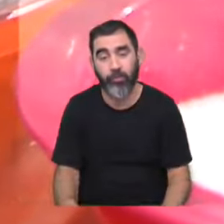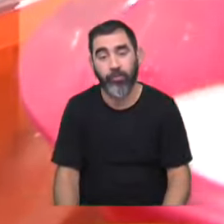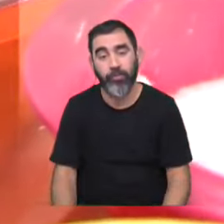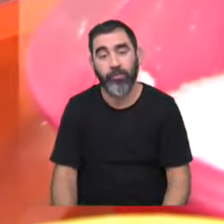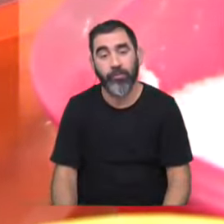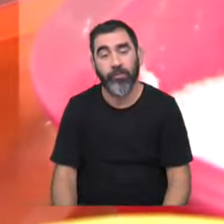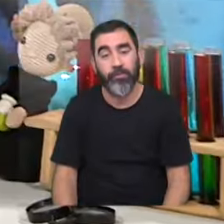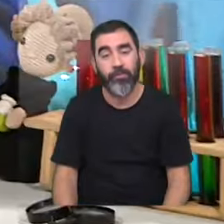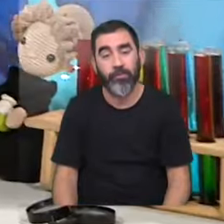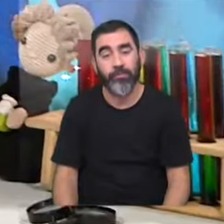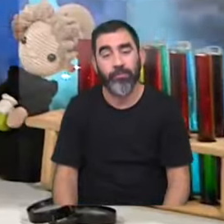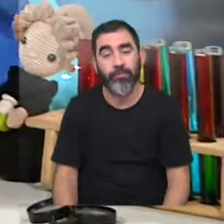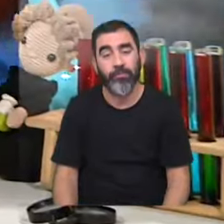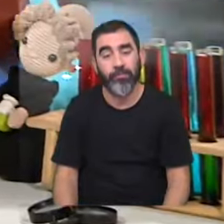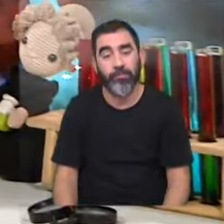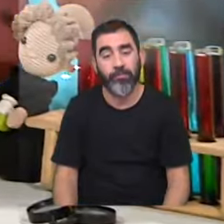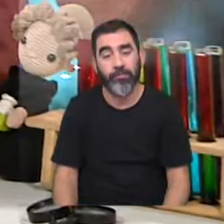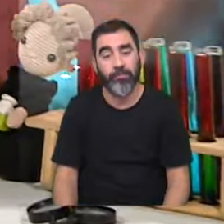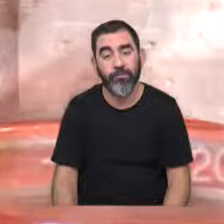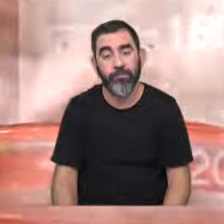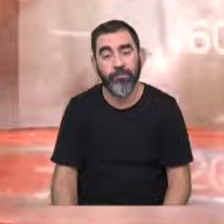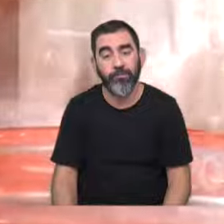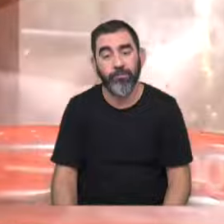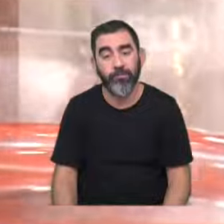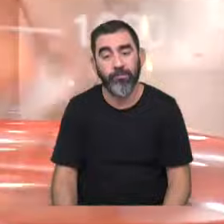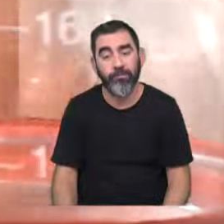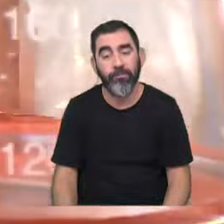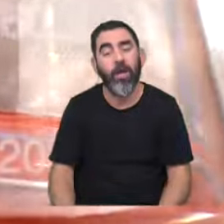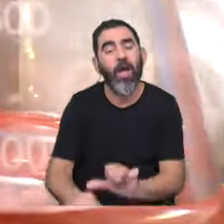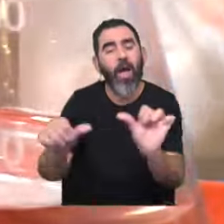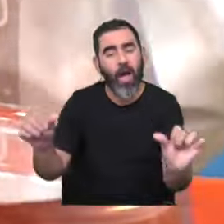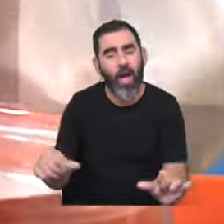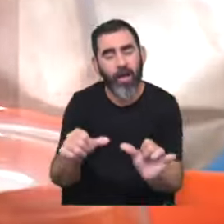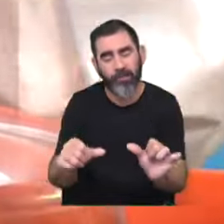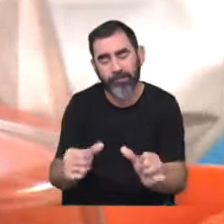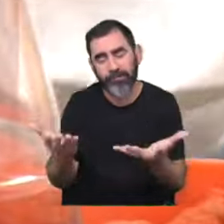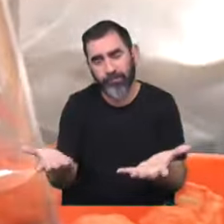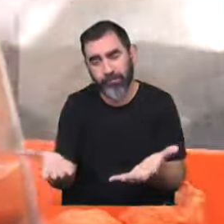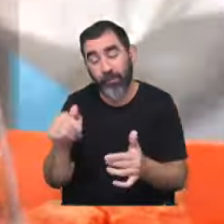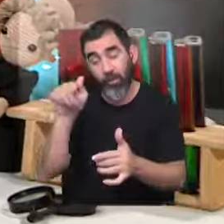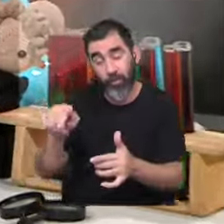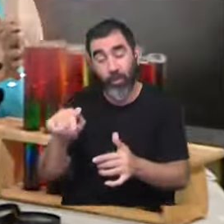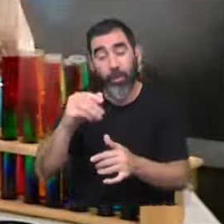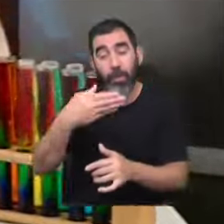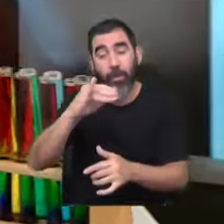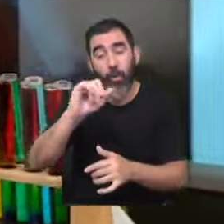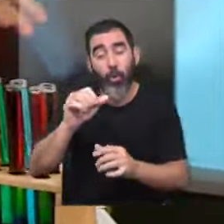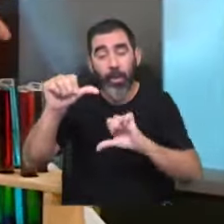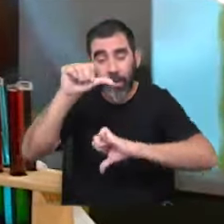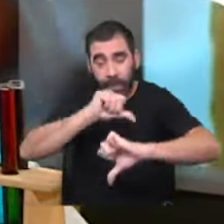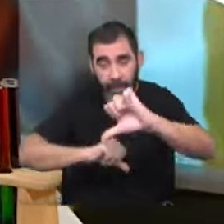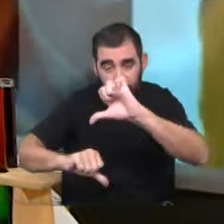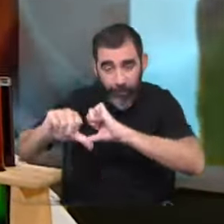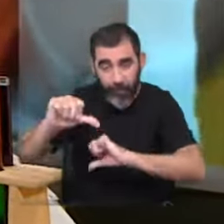Esas pelotitas. Exactamente. Mientras hacen las pelotitas, sí. Estefanía, a ver, vos sos bioquímica,